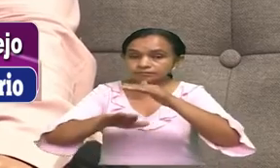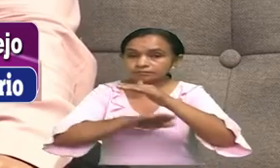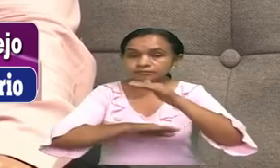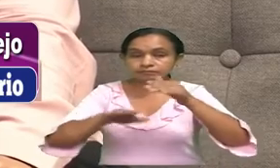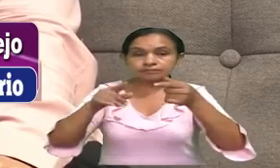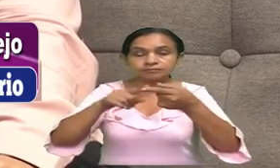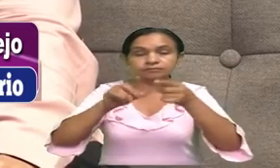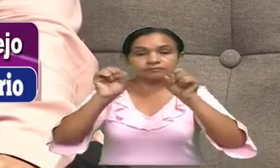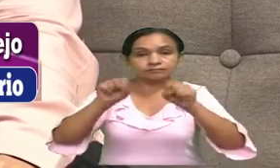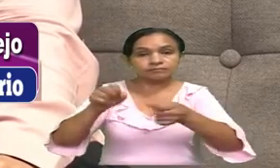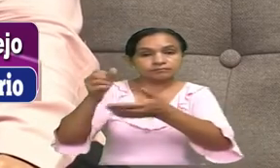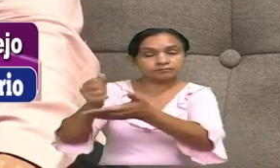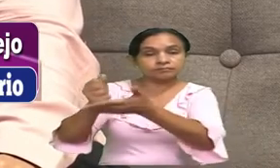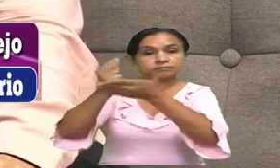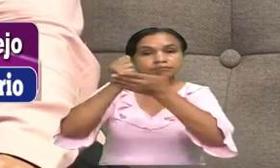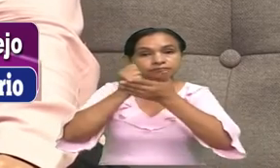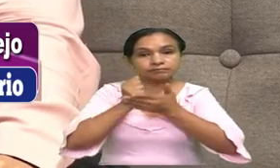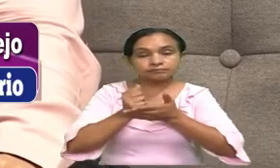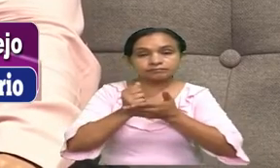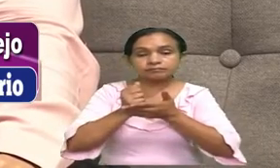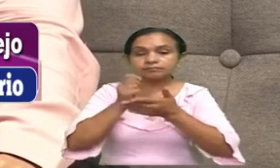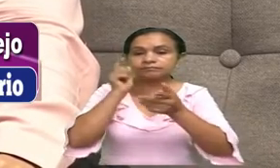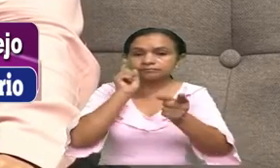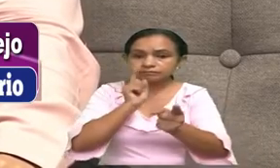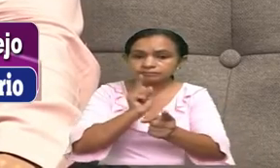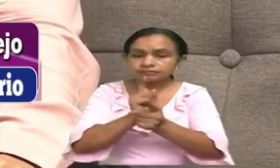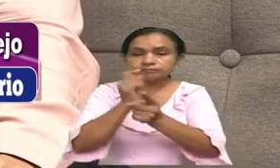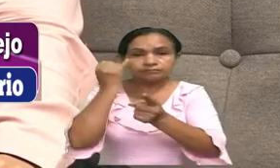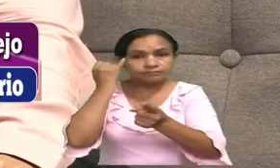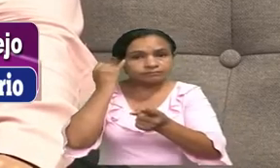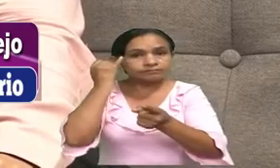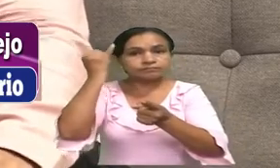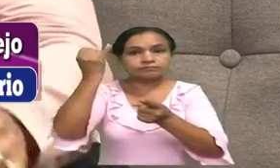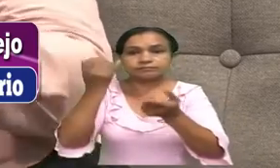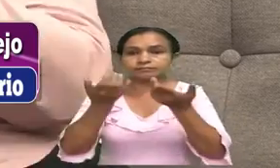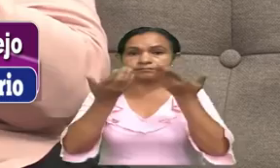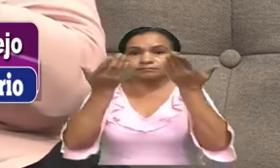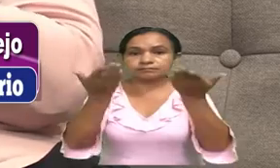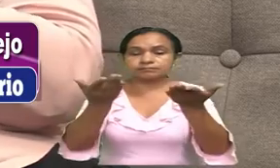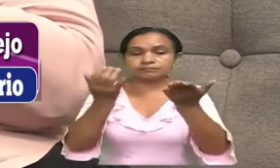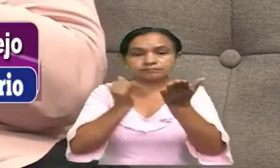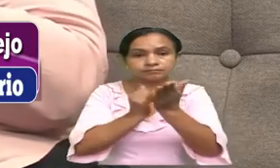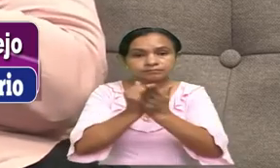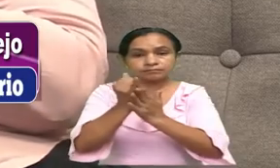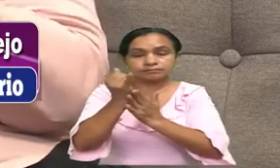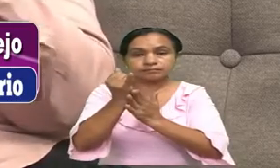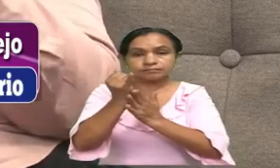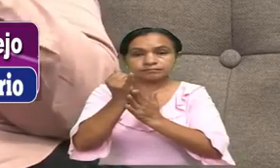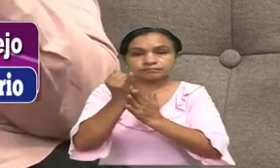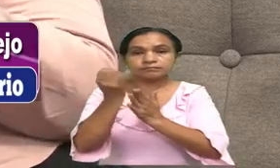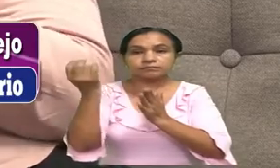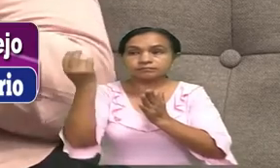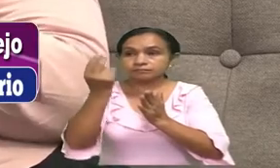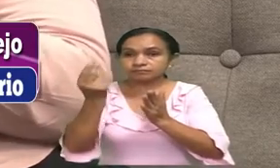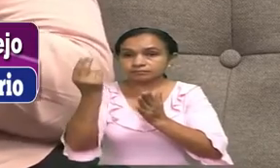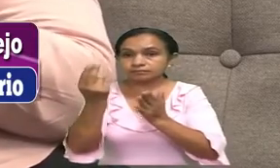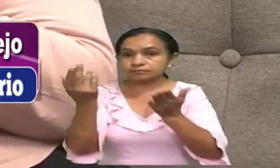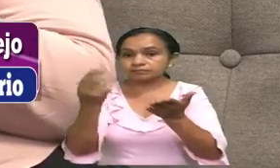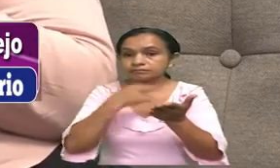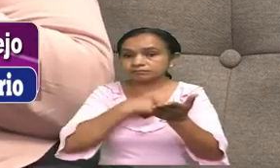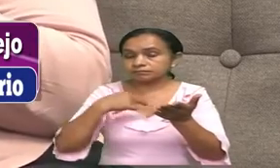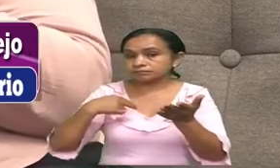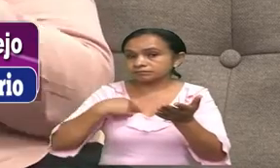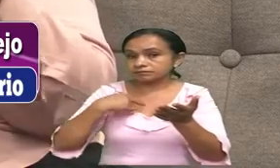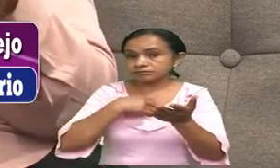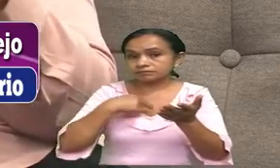que es la que permite descubrir inventos, proponer, y las investigaciones aplicadas, que ya uno va a aplicar lo